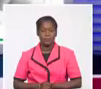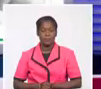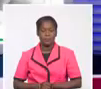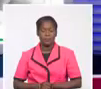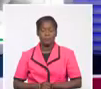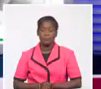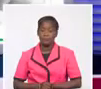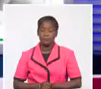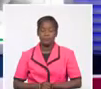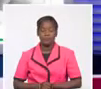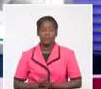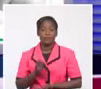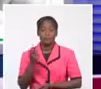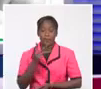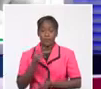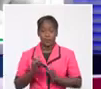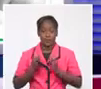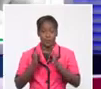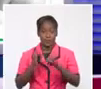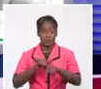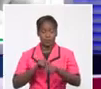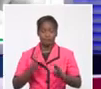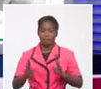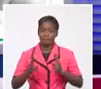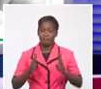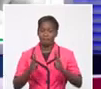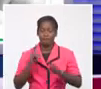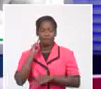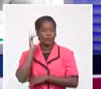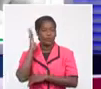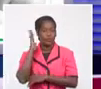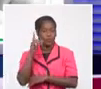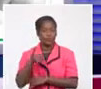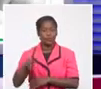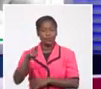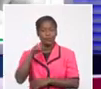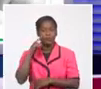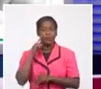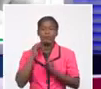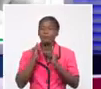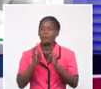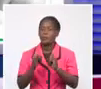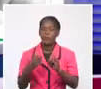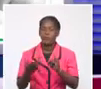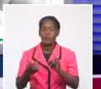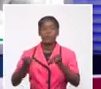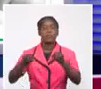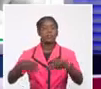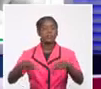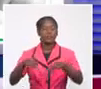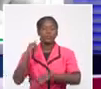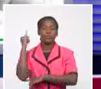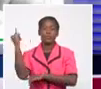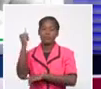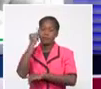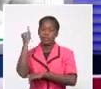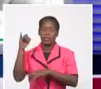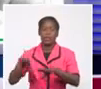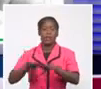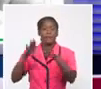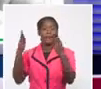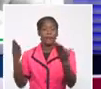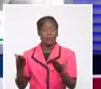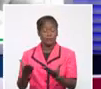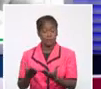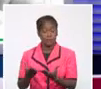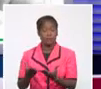Entramos en el segundo momento de nuestra conferencia de prensa, esta vez para conocer cuál es la situación internacional debido al impacto de